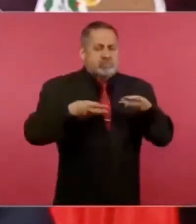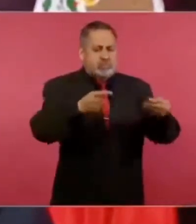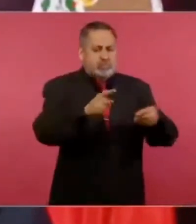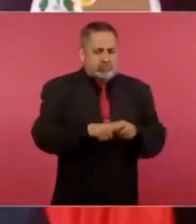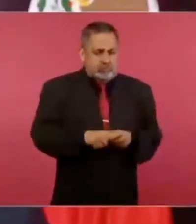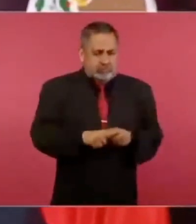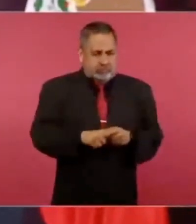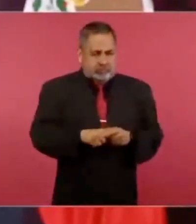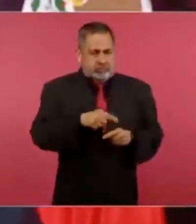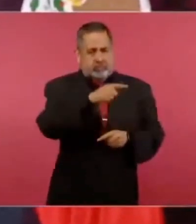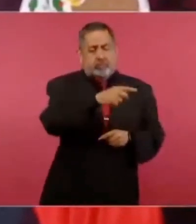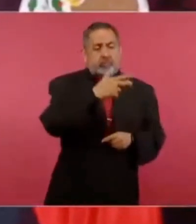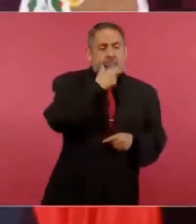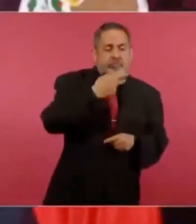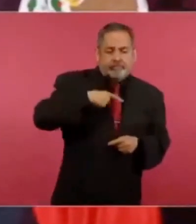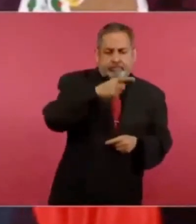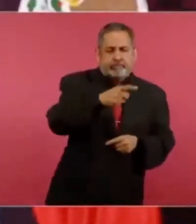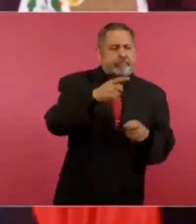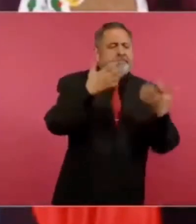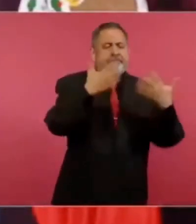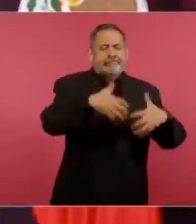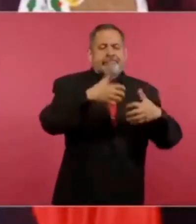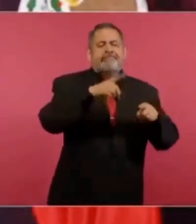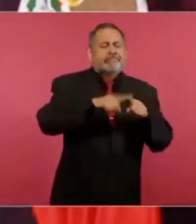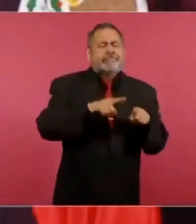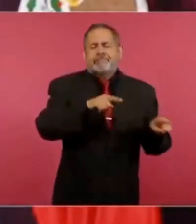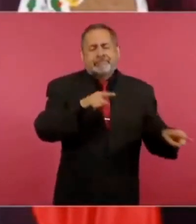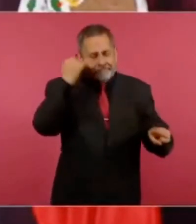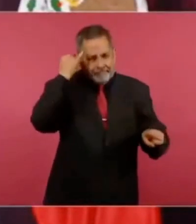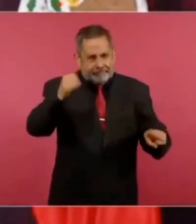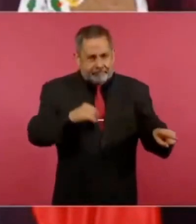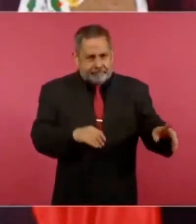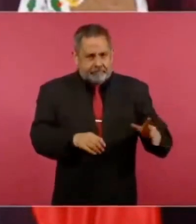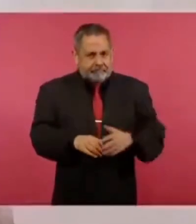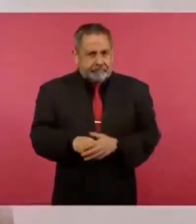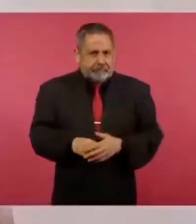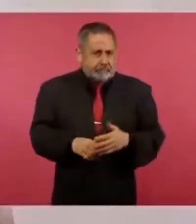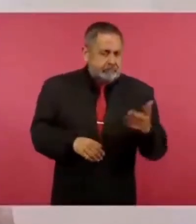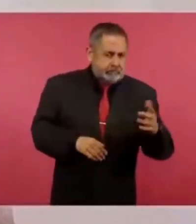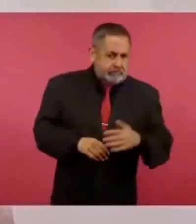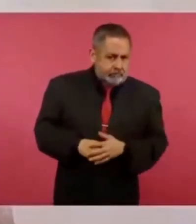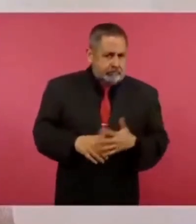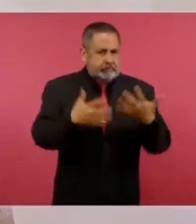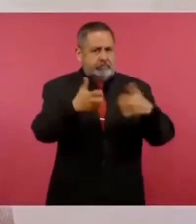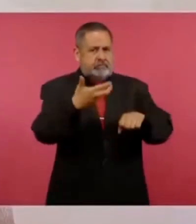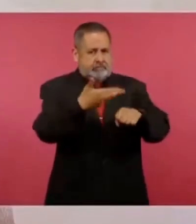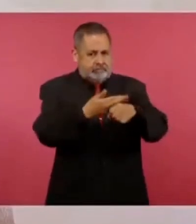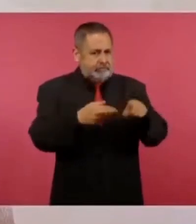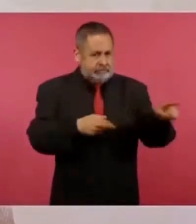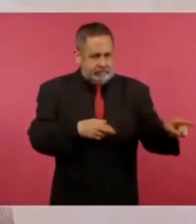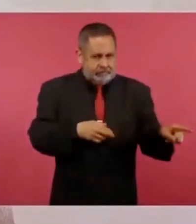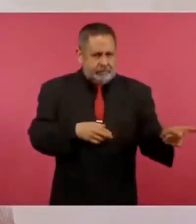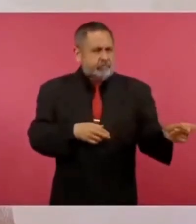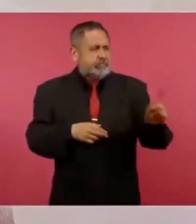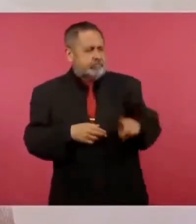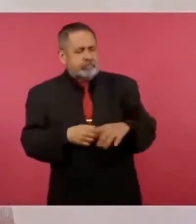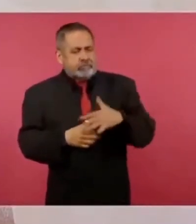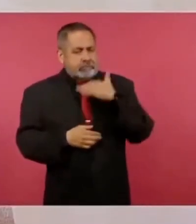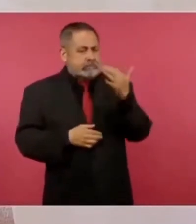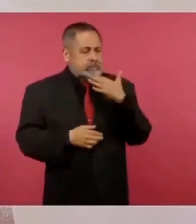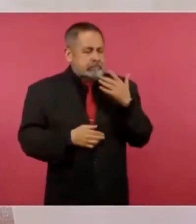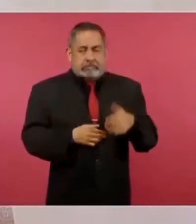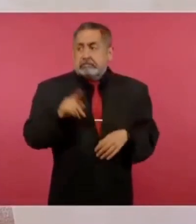de constructores, que es distinto. Es como hablar de empresario y de traficante de